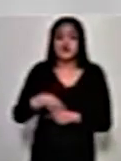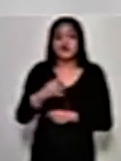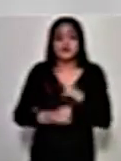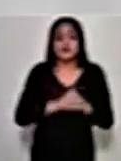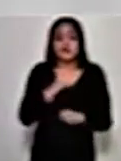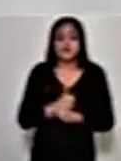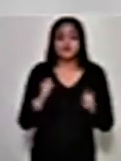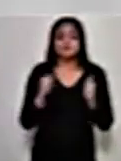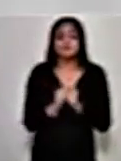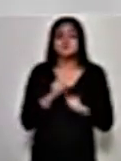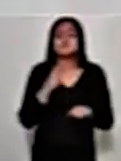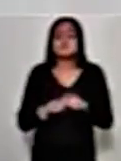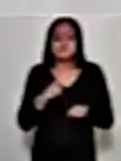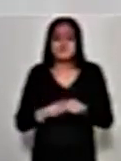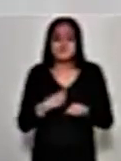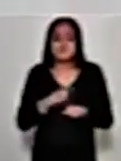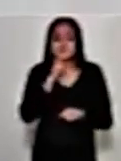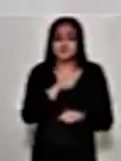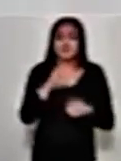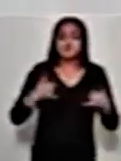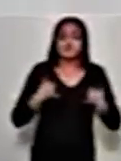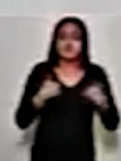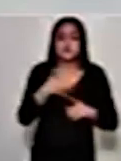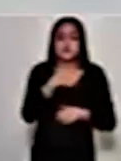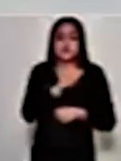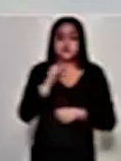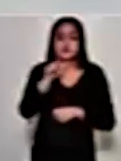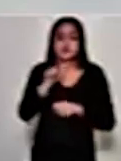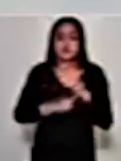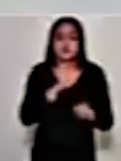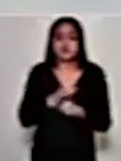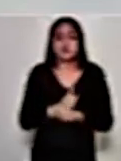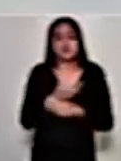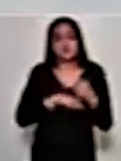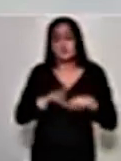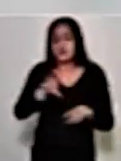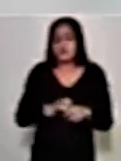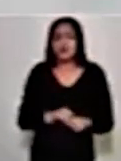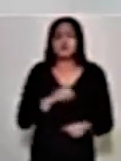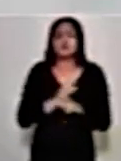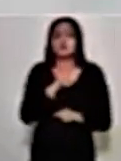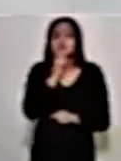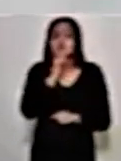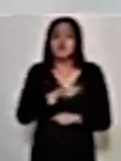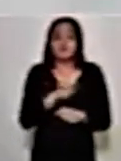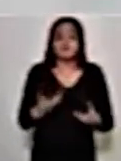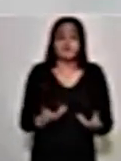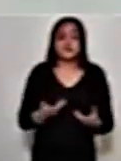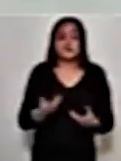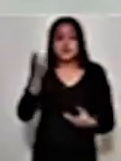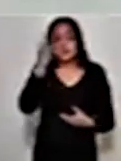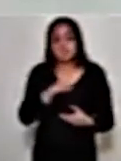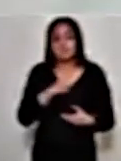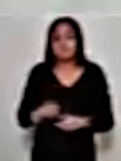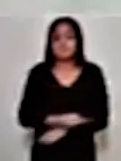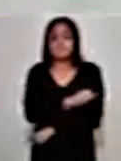años con comorbilidades, así como adolescentes de 15 a 17 años en general. Y también completar los esquemas